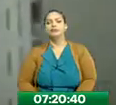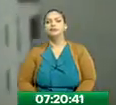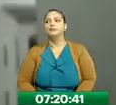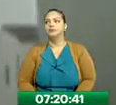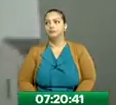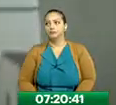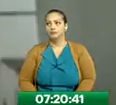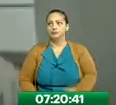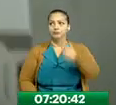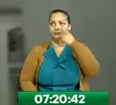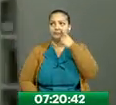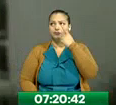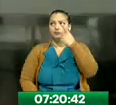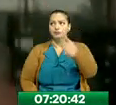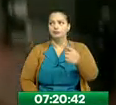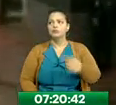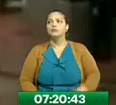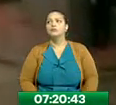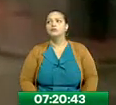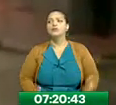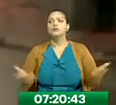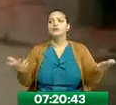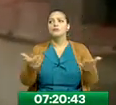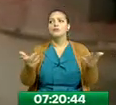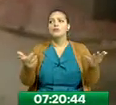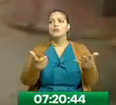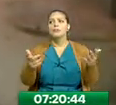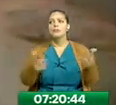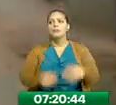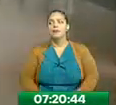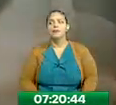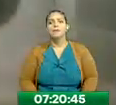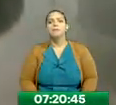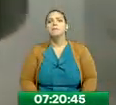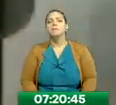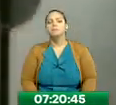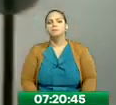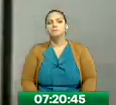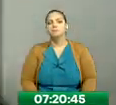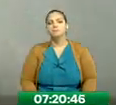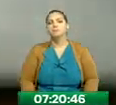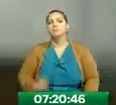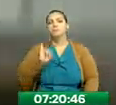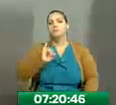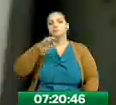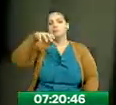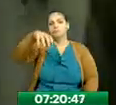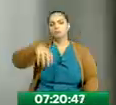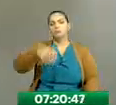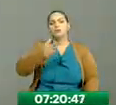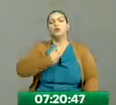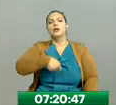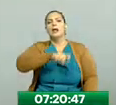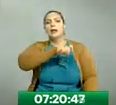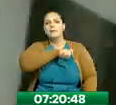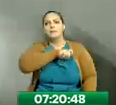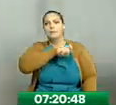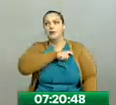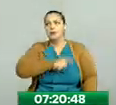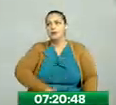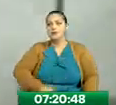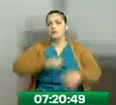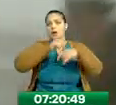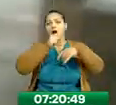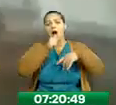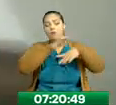Olas gigantescas cubren bloques residenciales por completo en las Islas Baleares, en España. La Agencia Estatal